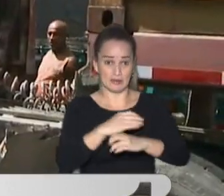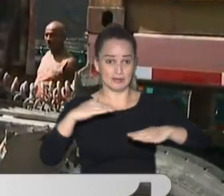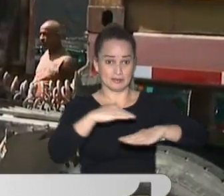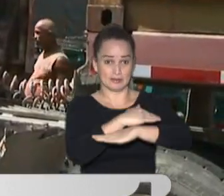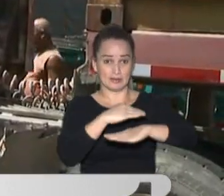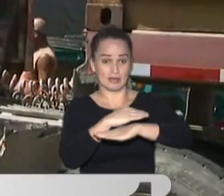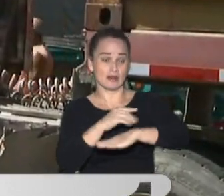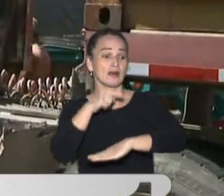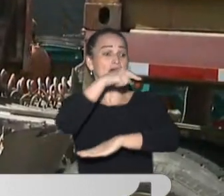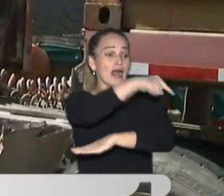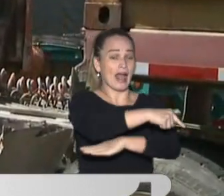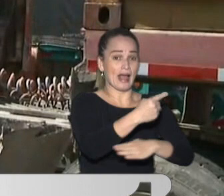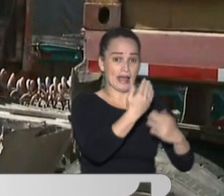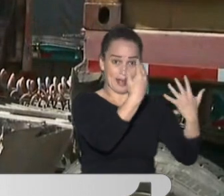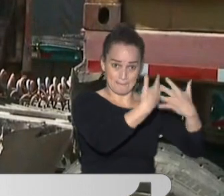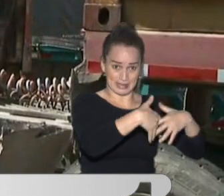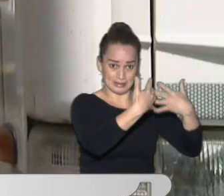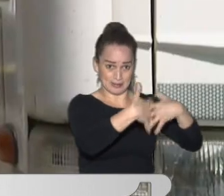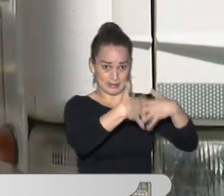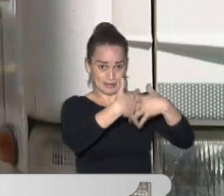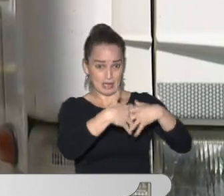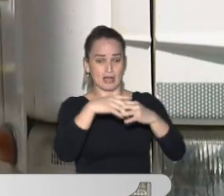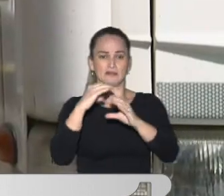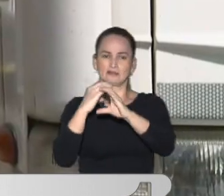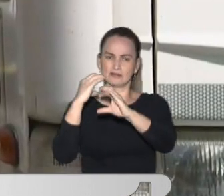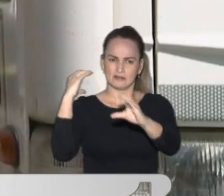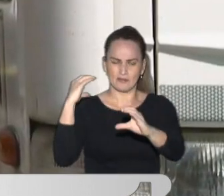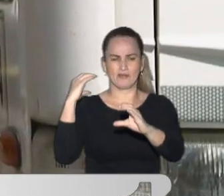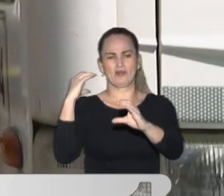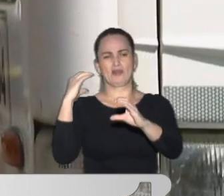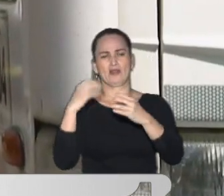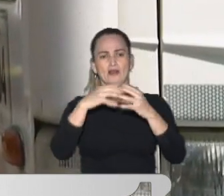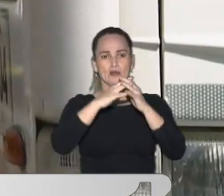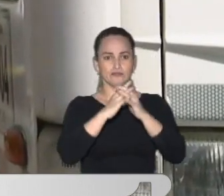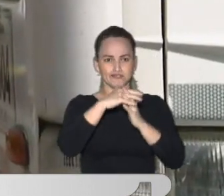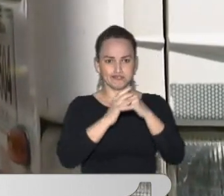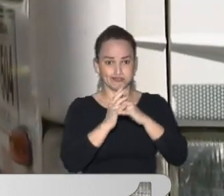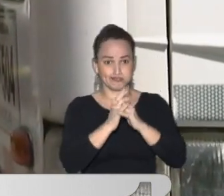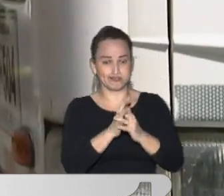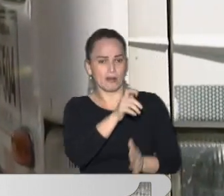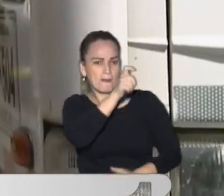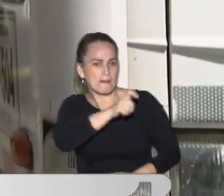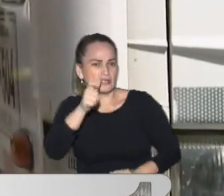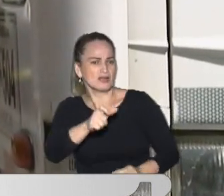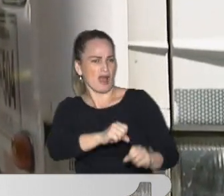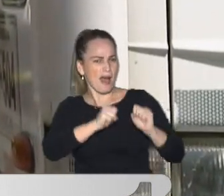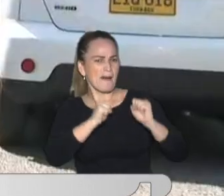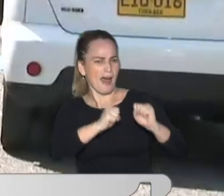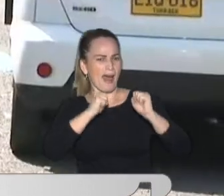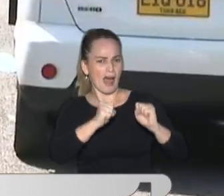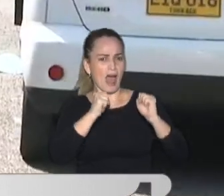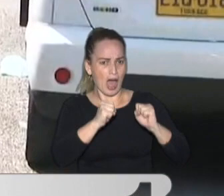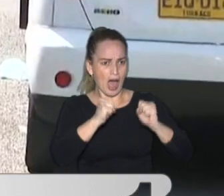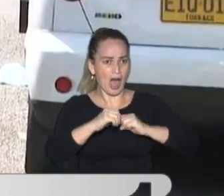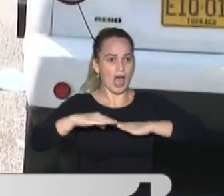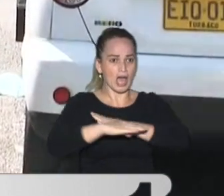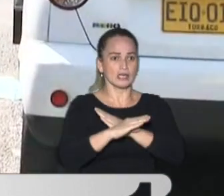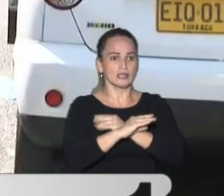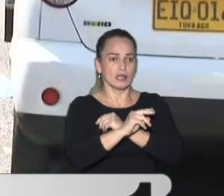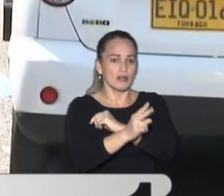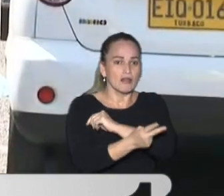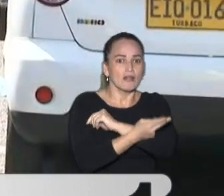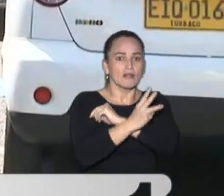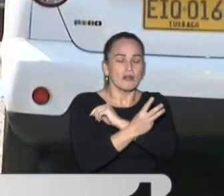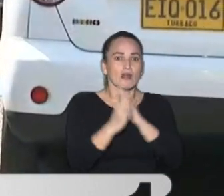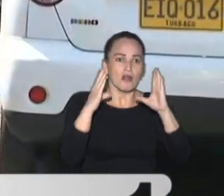hacia la zona industrial, en donde los camioneros se mantienen, durmieron en toda esta zona en rechazo a